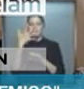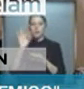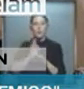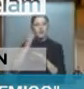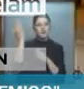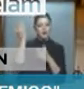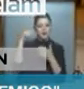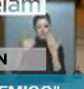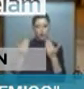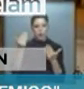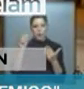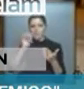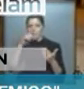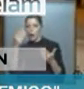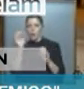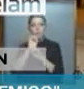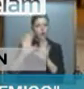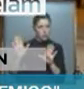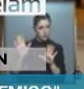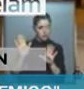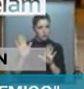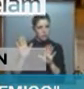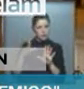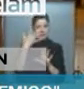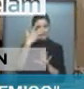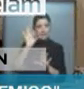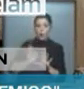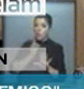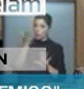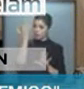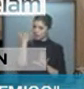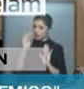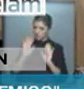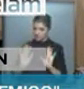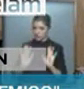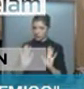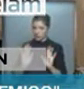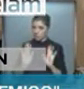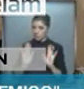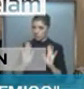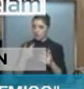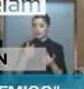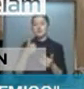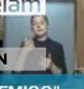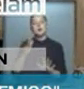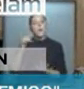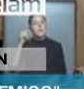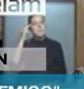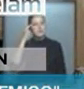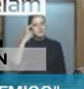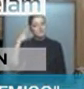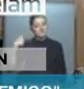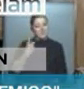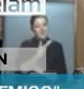6 años atrás? No te estoy hablando ya del 2003, te estoy hablando de 5 años atrás. Y yo creo que por lo menos una gran parte